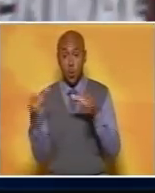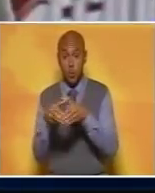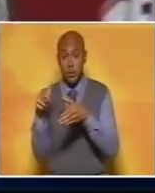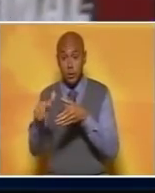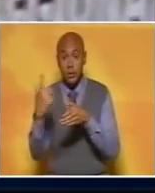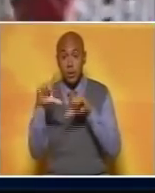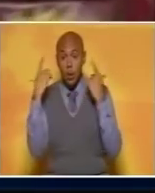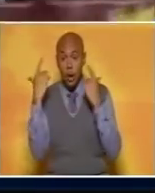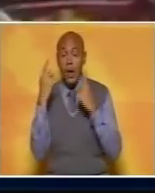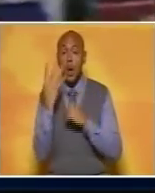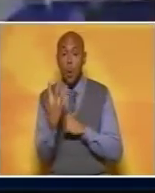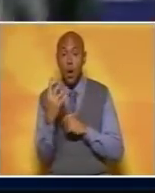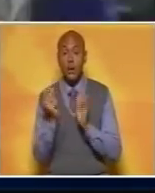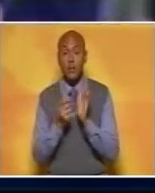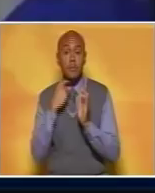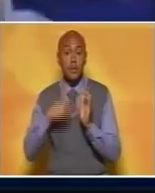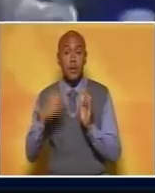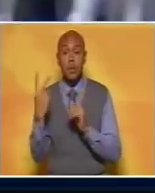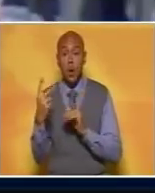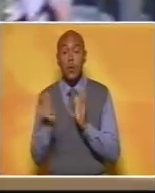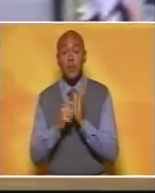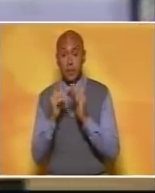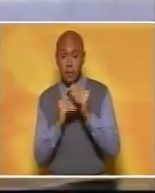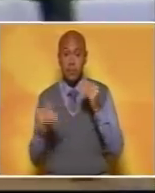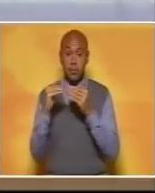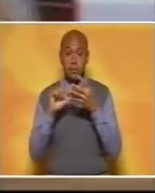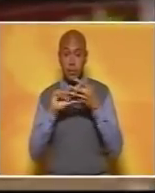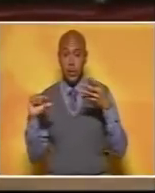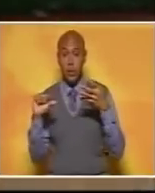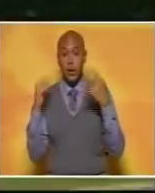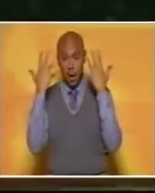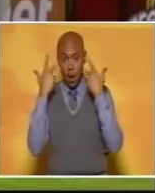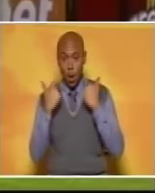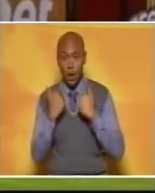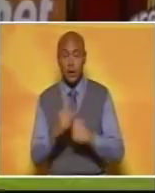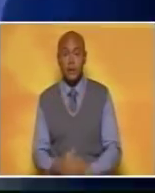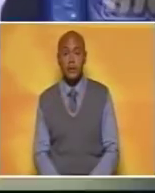ganados y se posicionan en el 4º lugar con Magallanes y Leones.